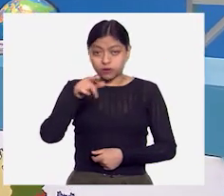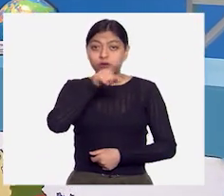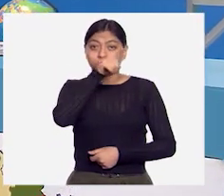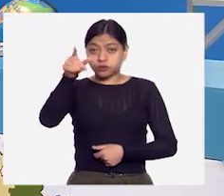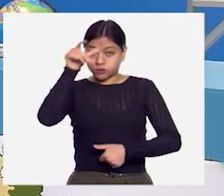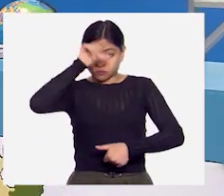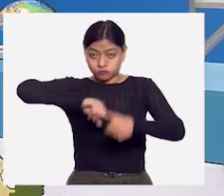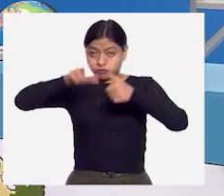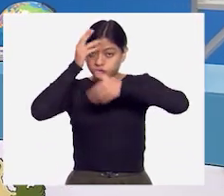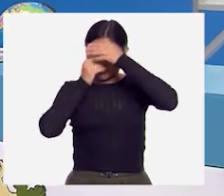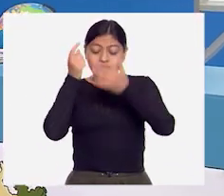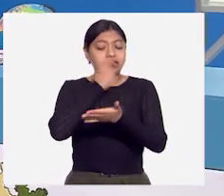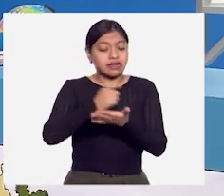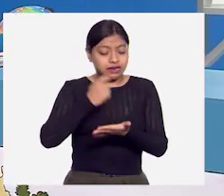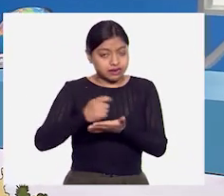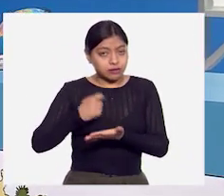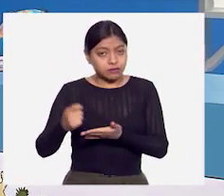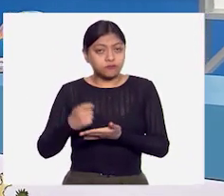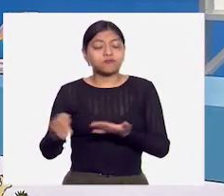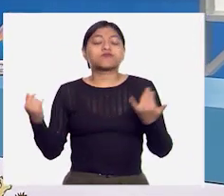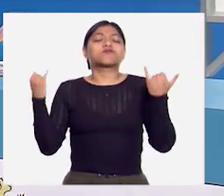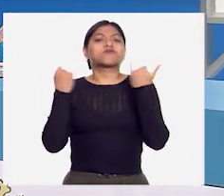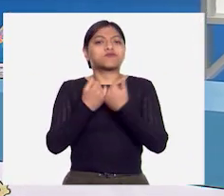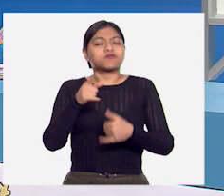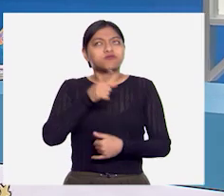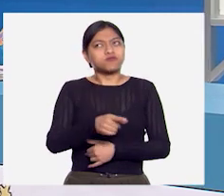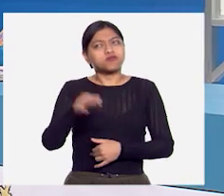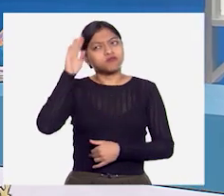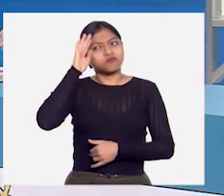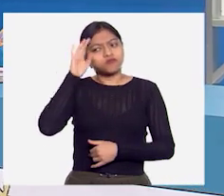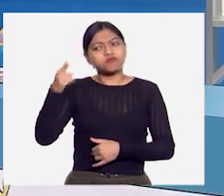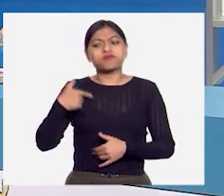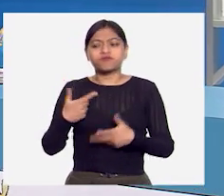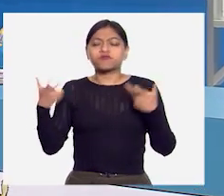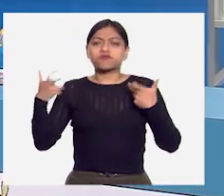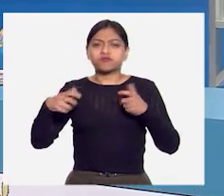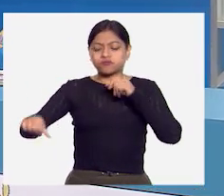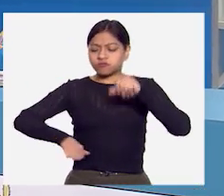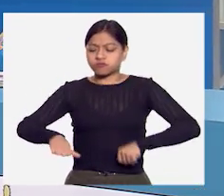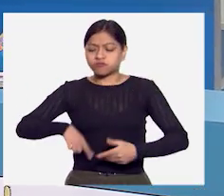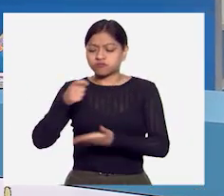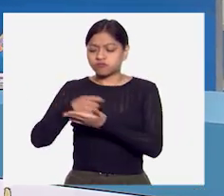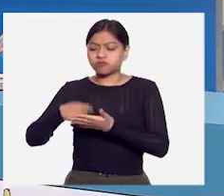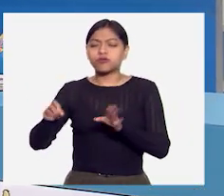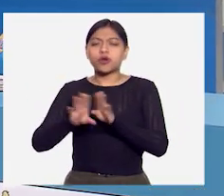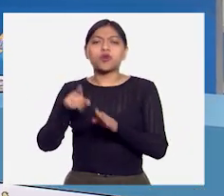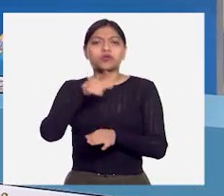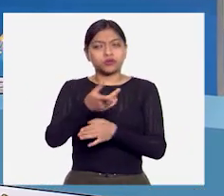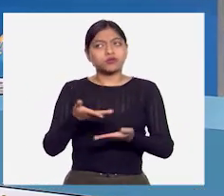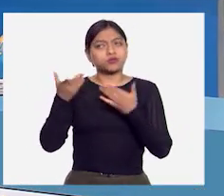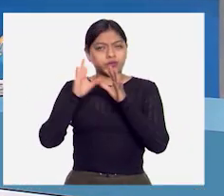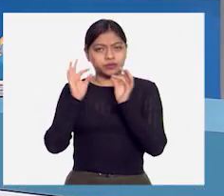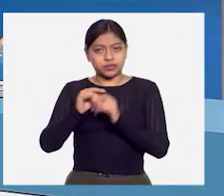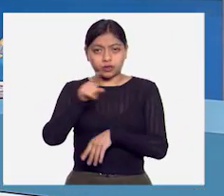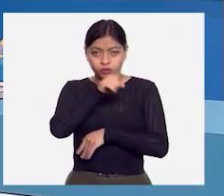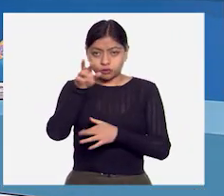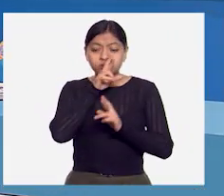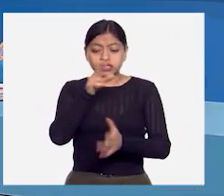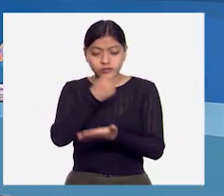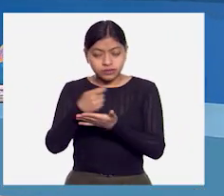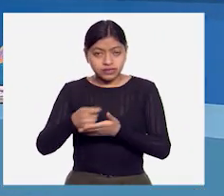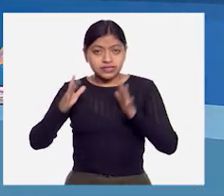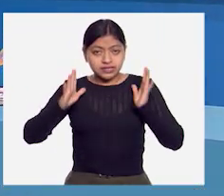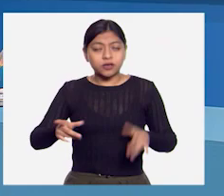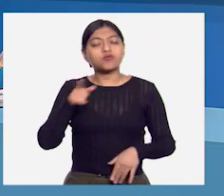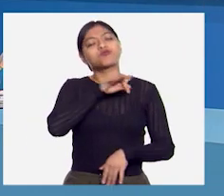este tema. Sobre todo, expliquen cómo resolvieron el desafío 52. Una vez contestado,